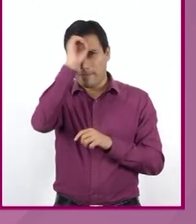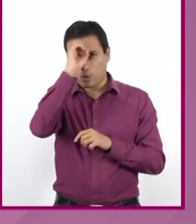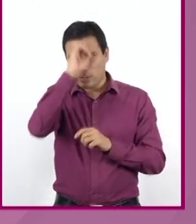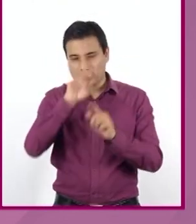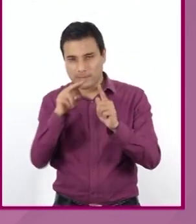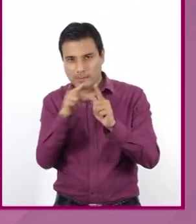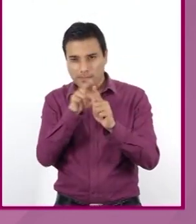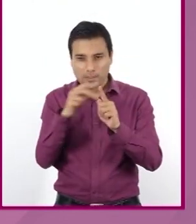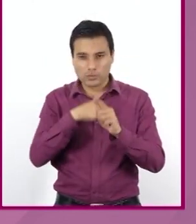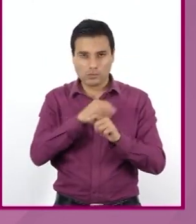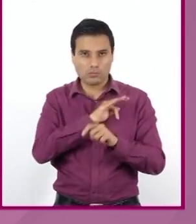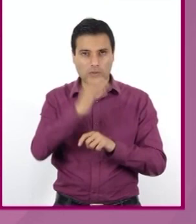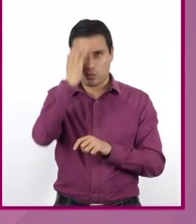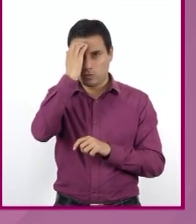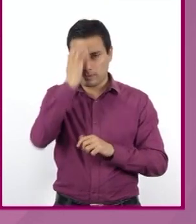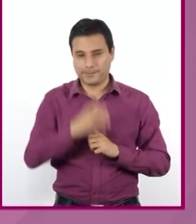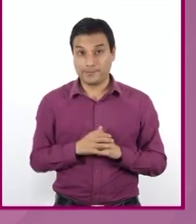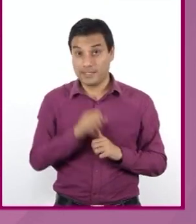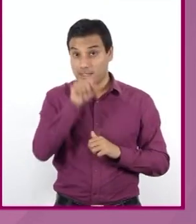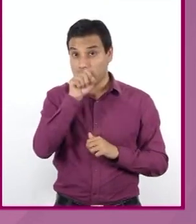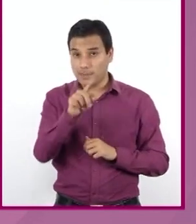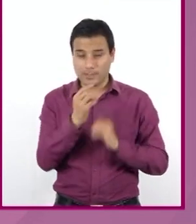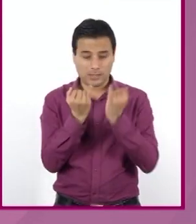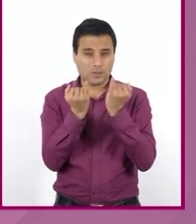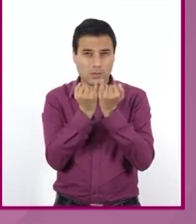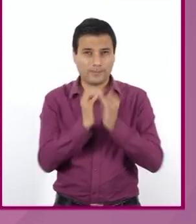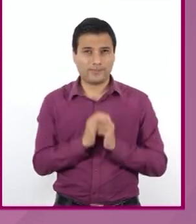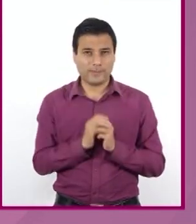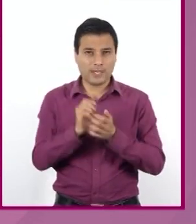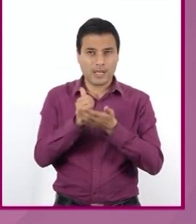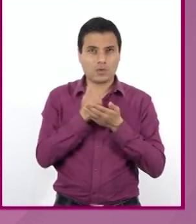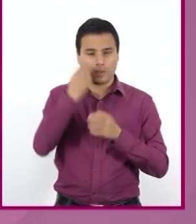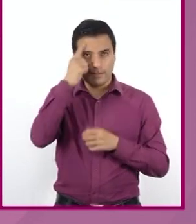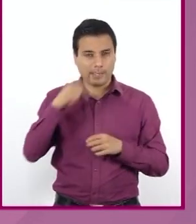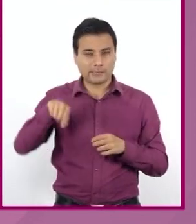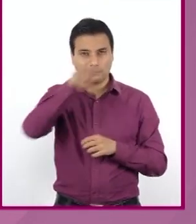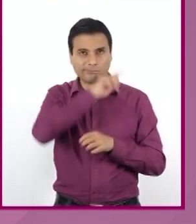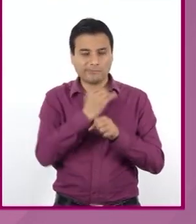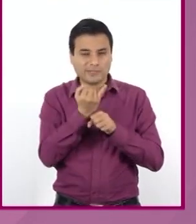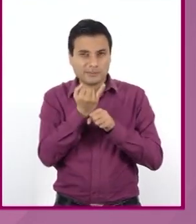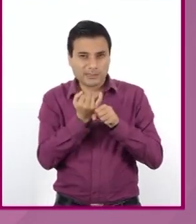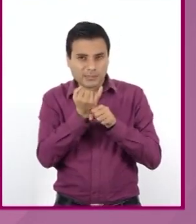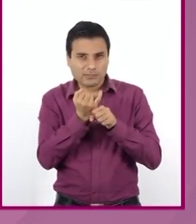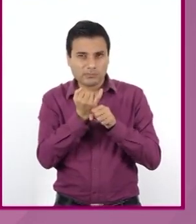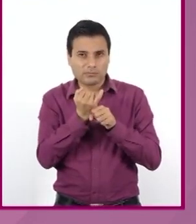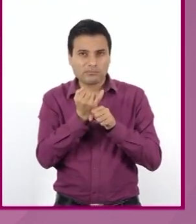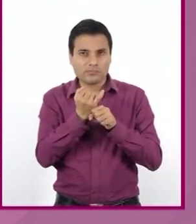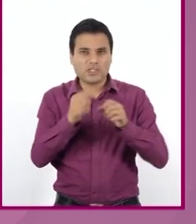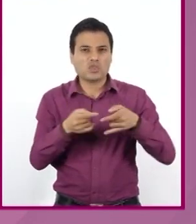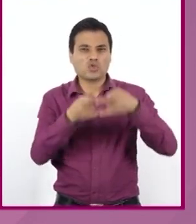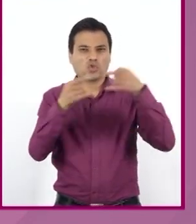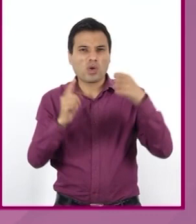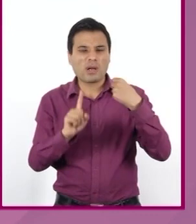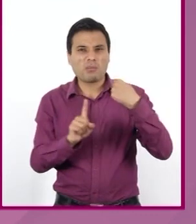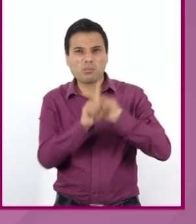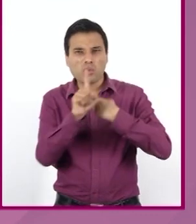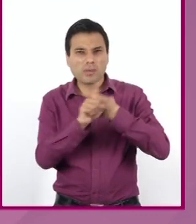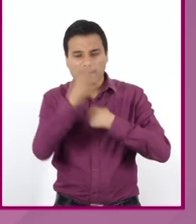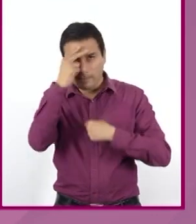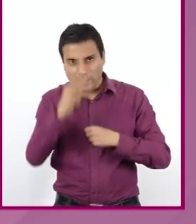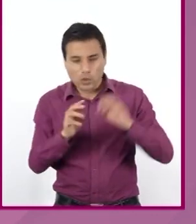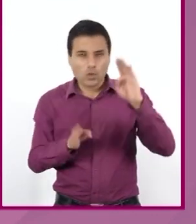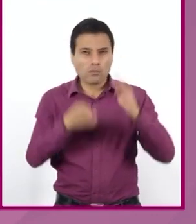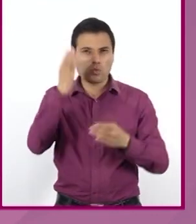mismo acontecimiento. También nos da elementos para indagar en las causas de diferentes problemas de México y del